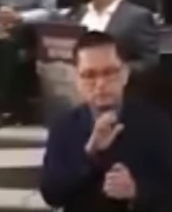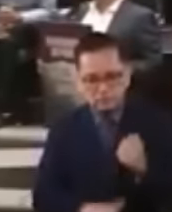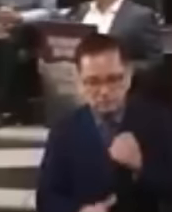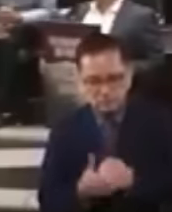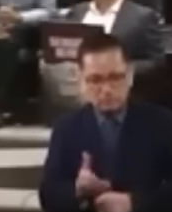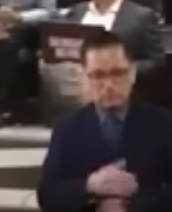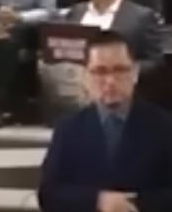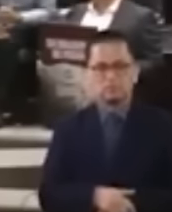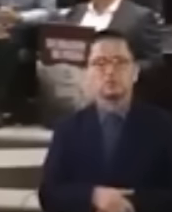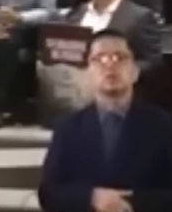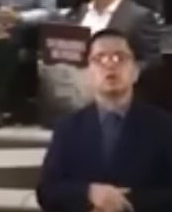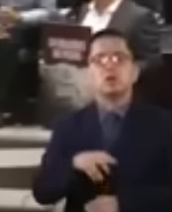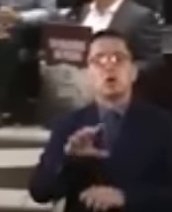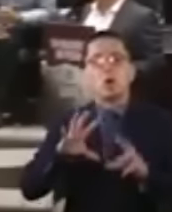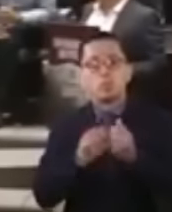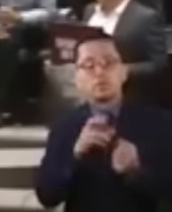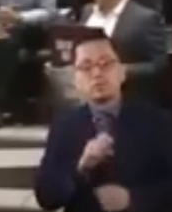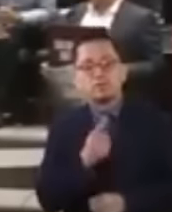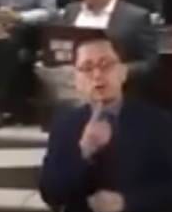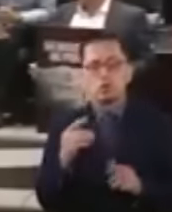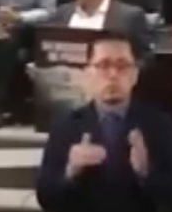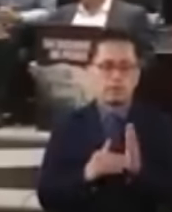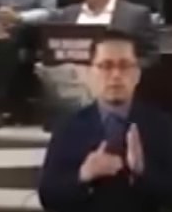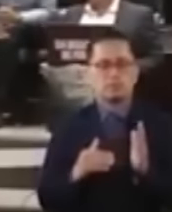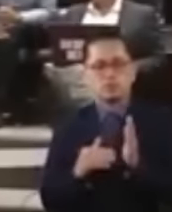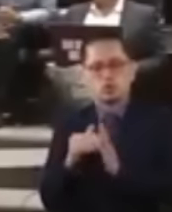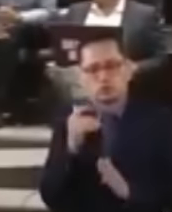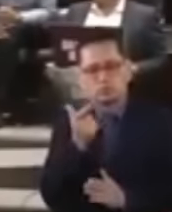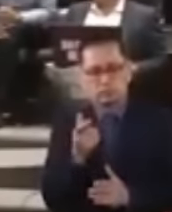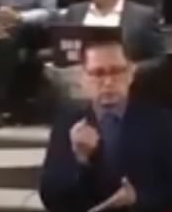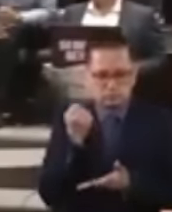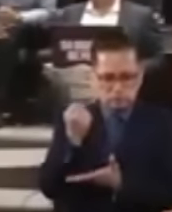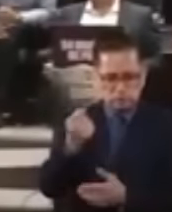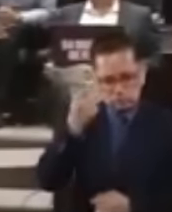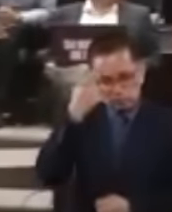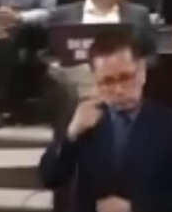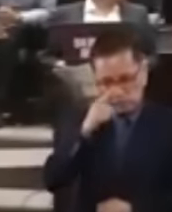recursos 31,000 millones de pesos para disminuir